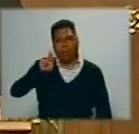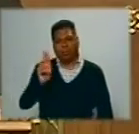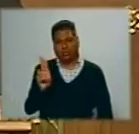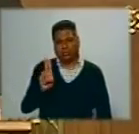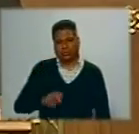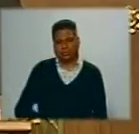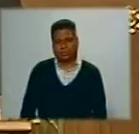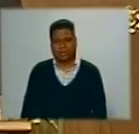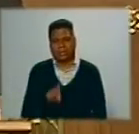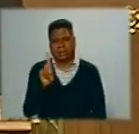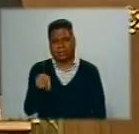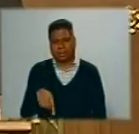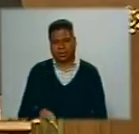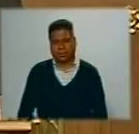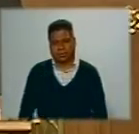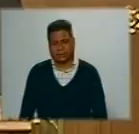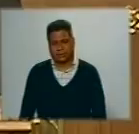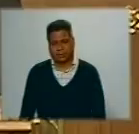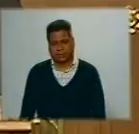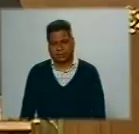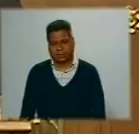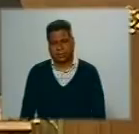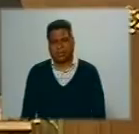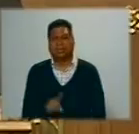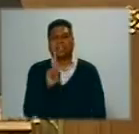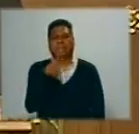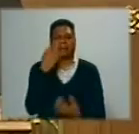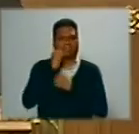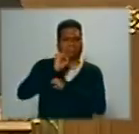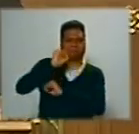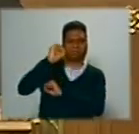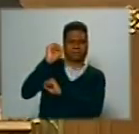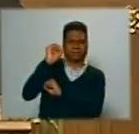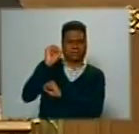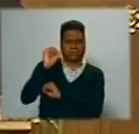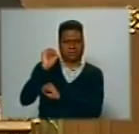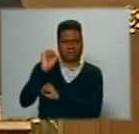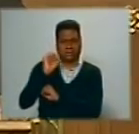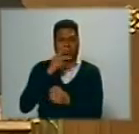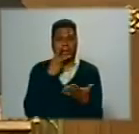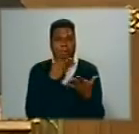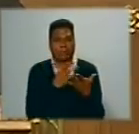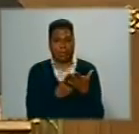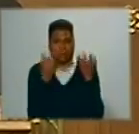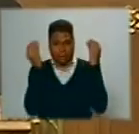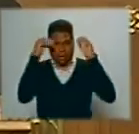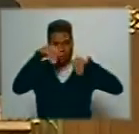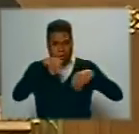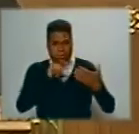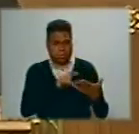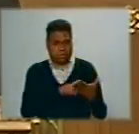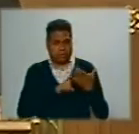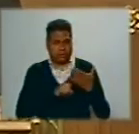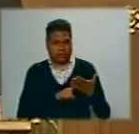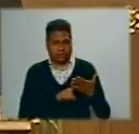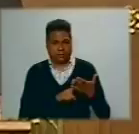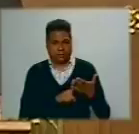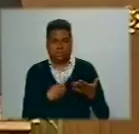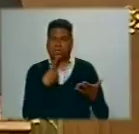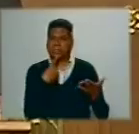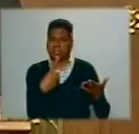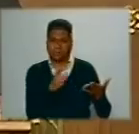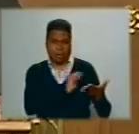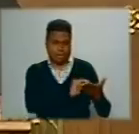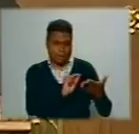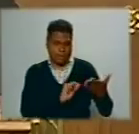También, además del rechazo, entonces aquí en esta propuesta de acuerdo manifestamos,